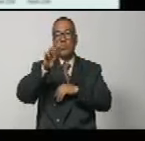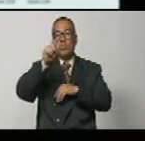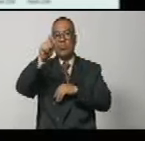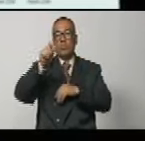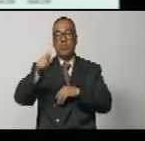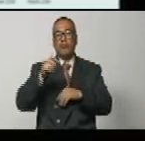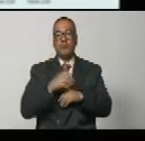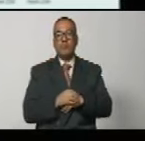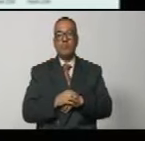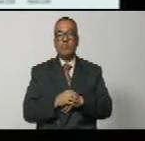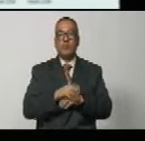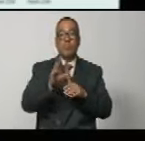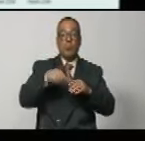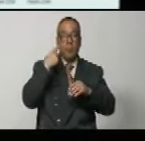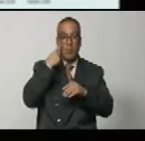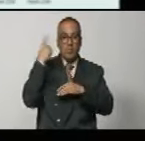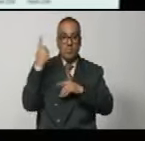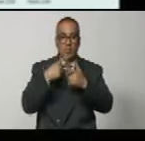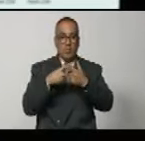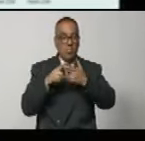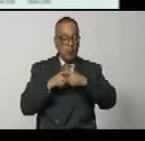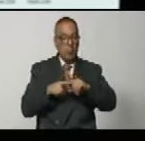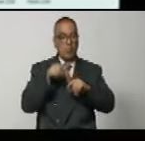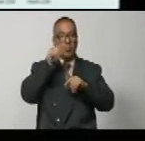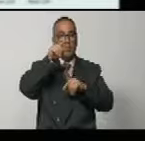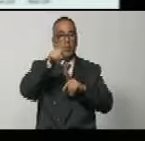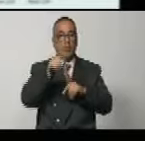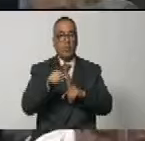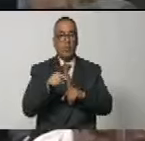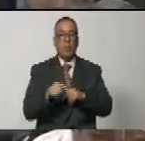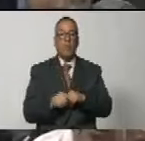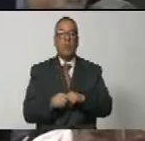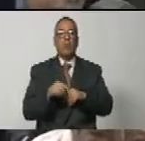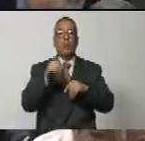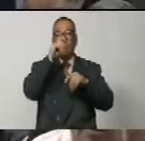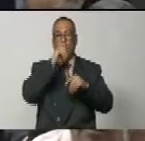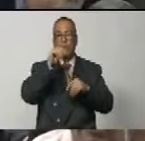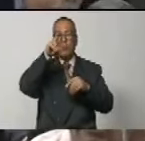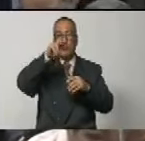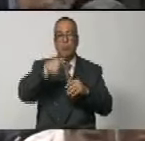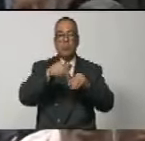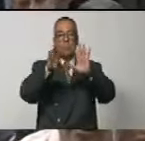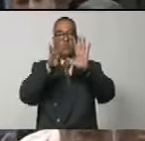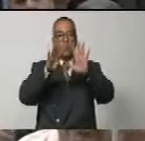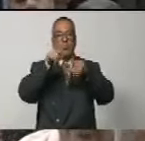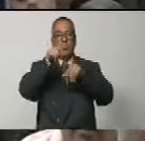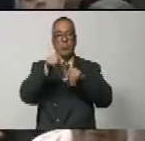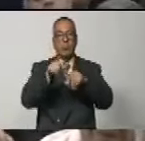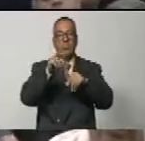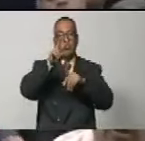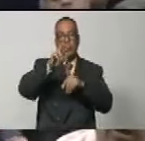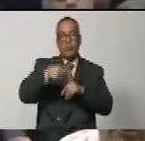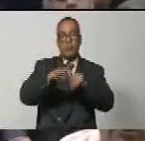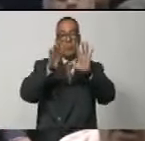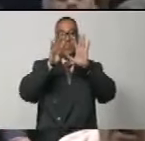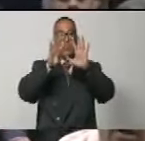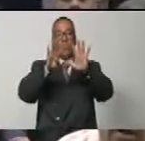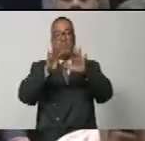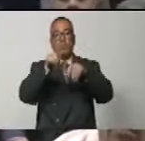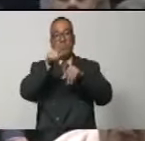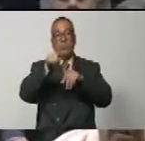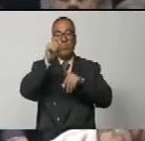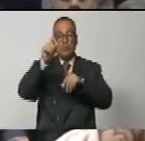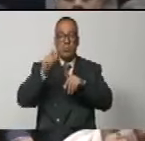61,4%. Pudimos apreciar en los distintos medios. Bueno, un año después es 2,9. Y con ese 2,9 y con las